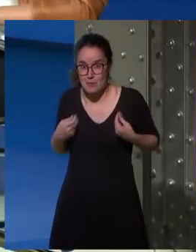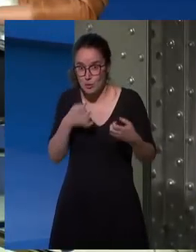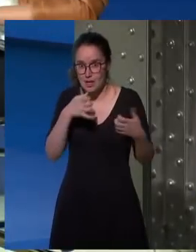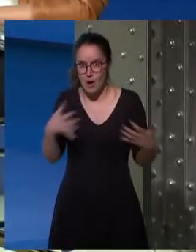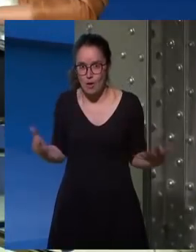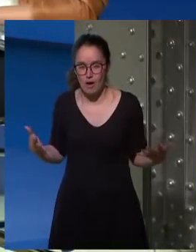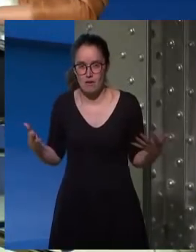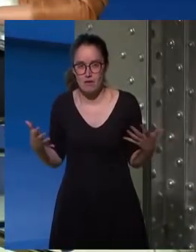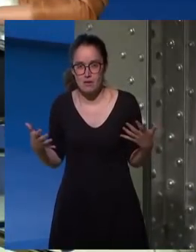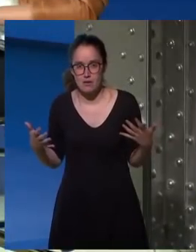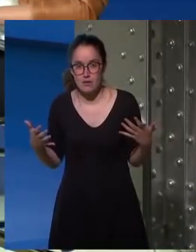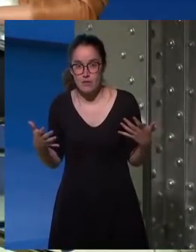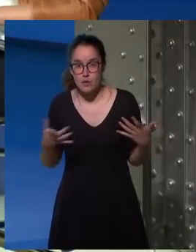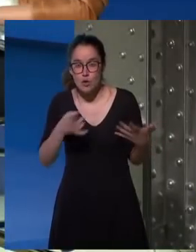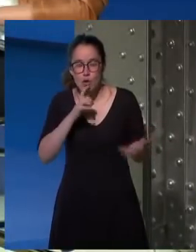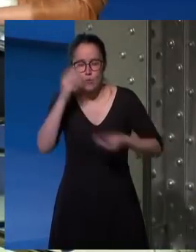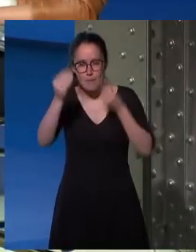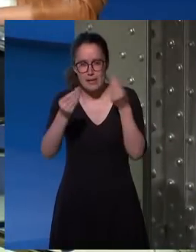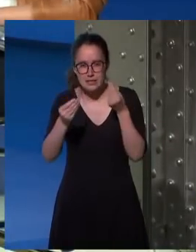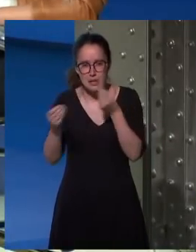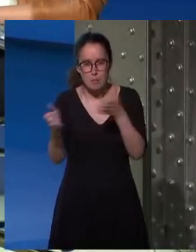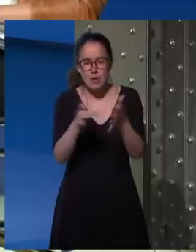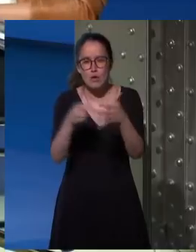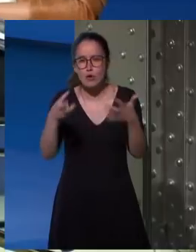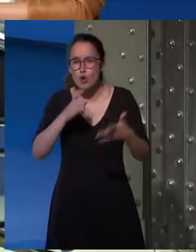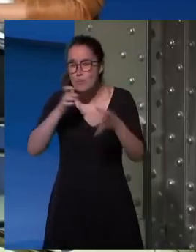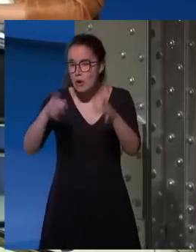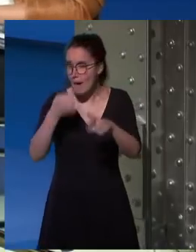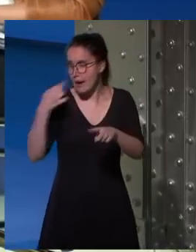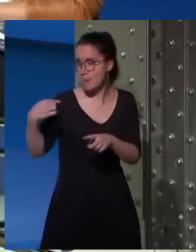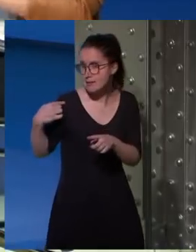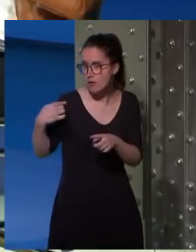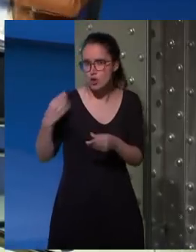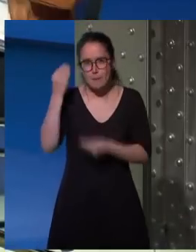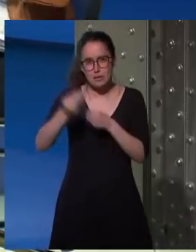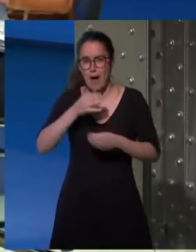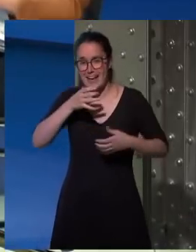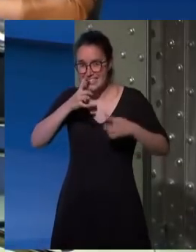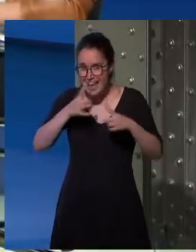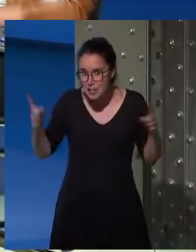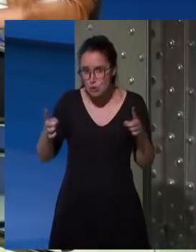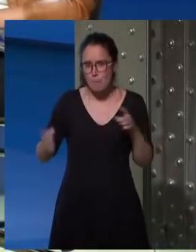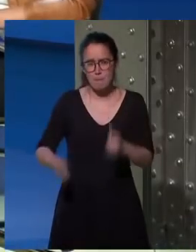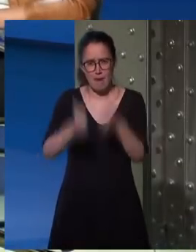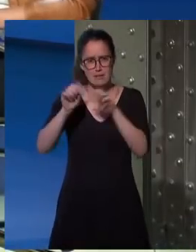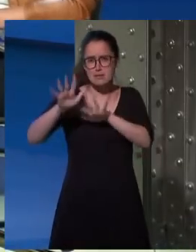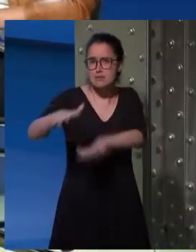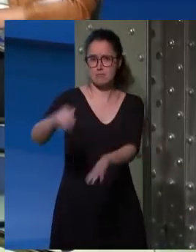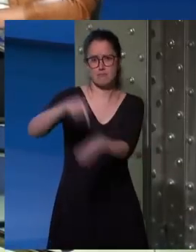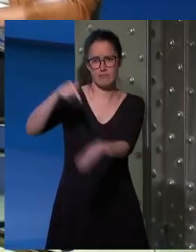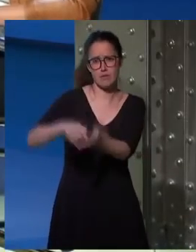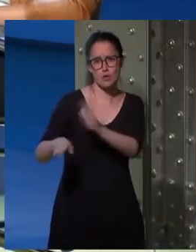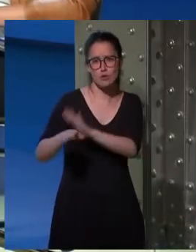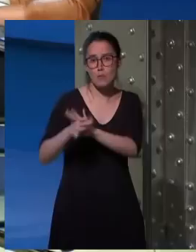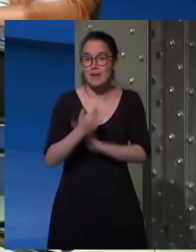ahora, ¿cómo crees que va a ser? ¿Va a ser Yo creo que igual, con más razón tenemos menor? que salir más aún a las calles y seguir